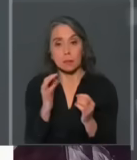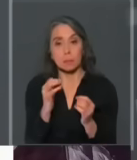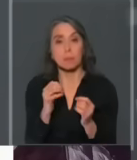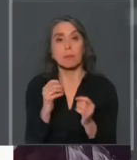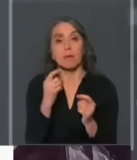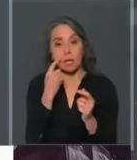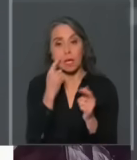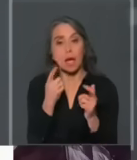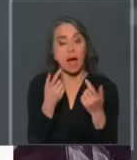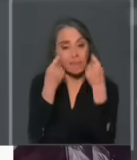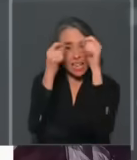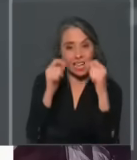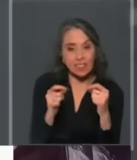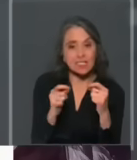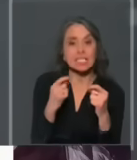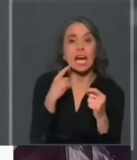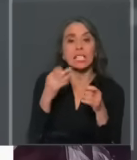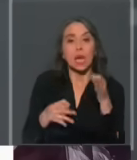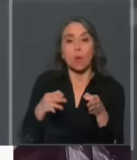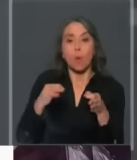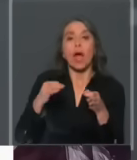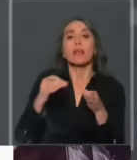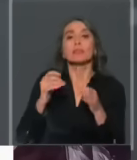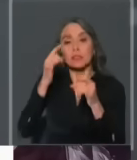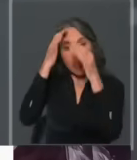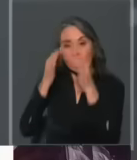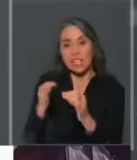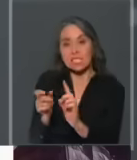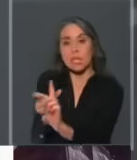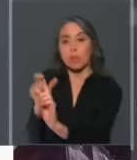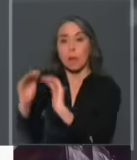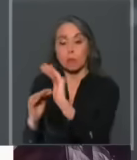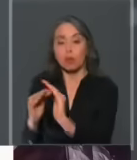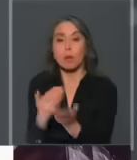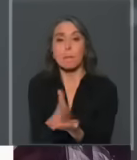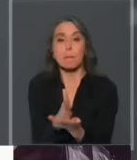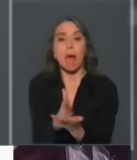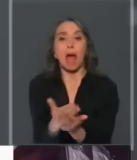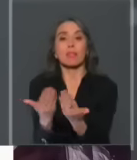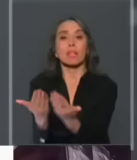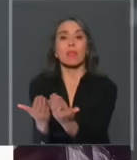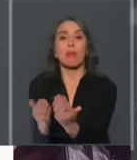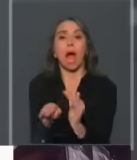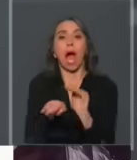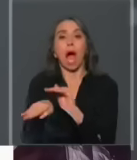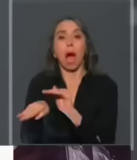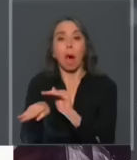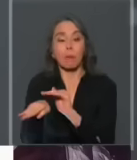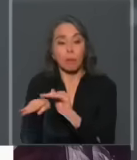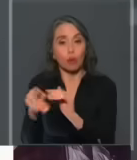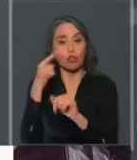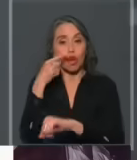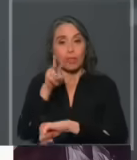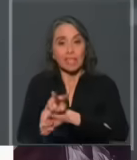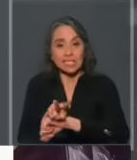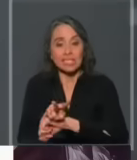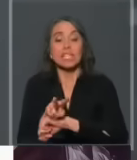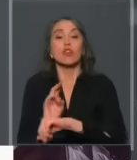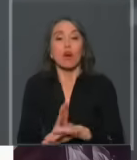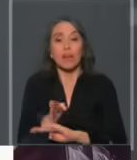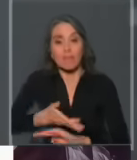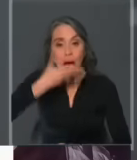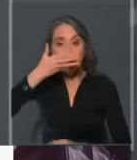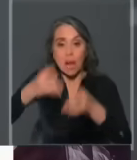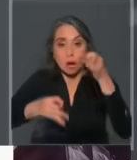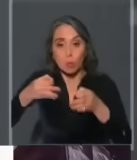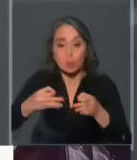medidas de protección y un plan de soporte y de seguridad para que efectivamente los testigos participen en el